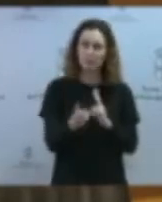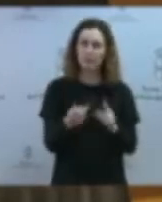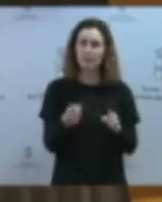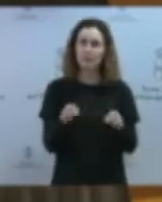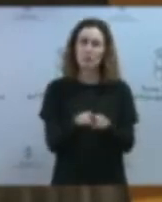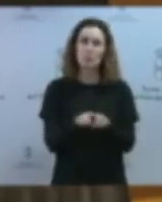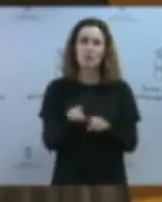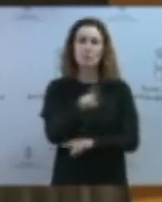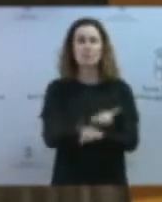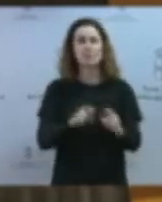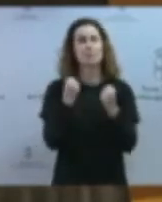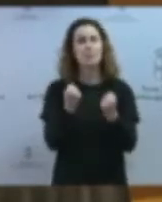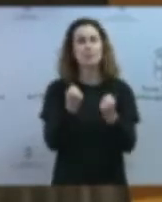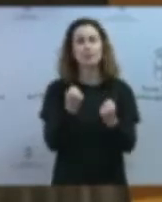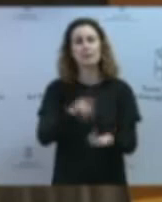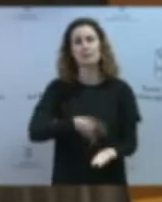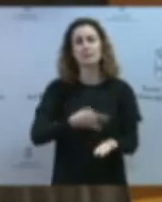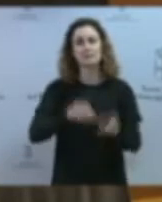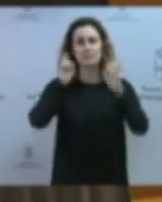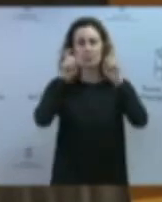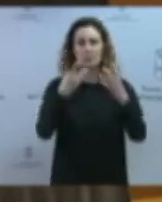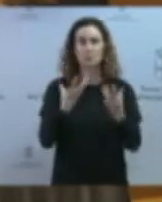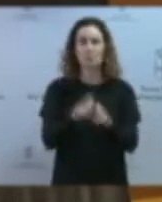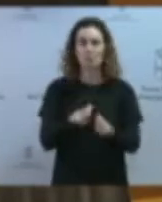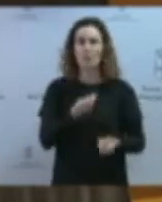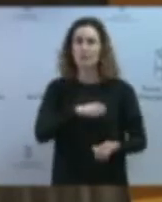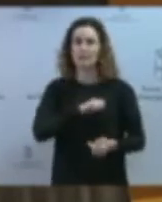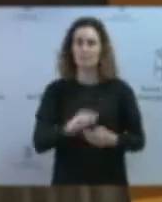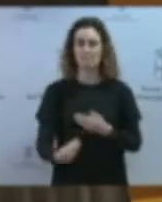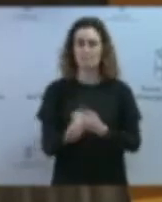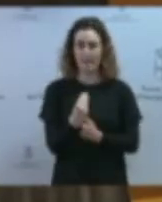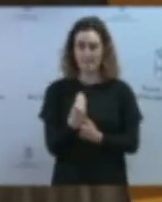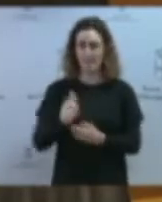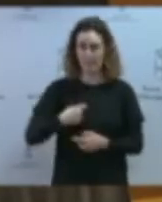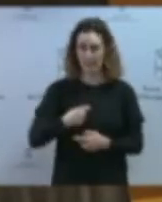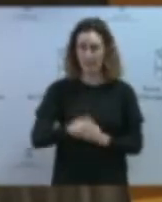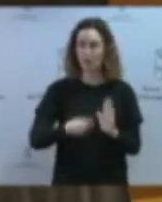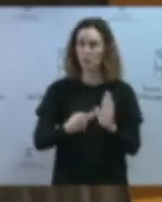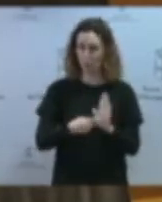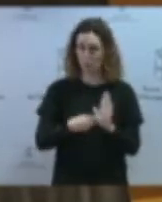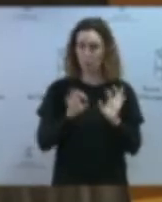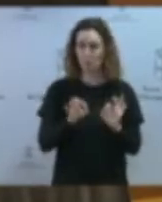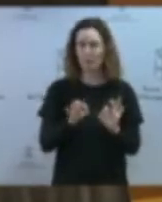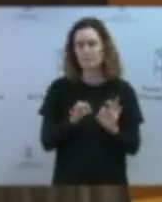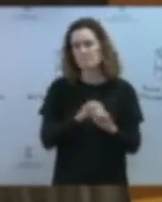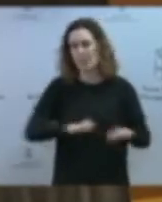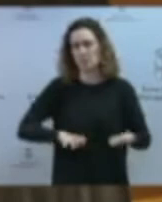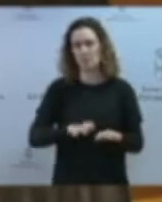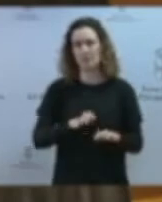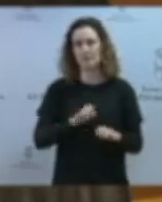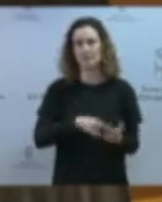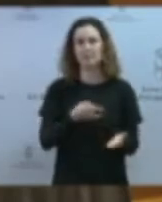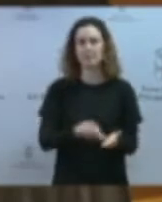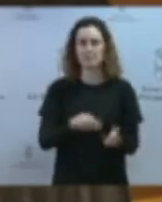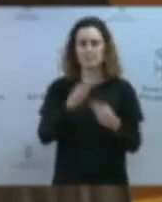apoyo del Gobierno central, sufragando íntegramente contrataciones extraordinarias en multitud del sistema público del bienestar, pero en el caso de educación tenemos